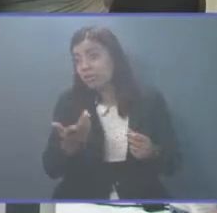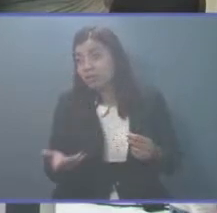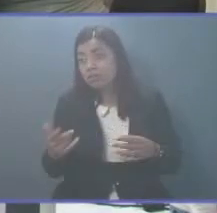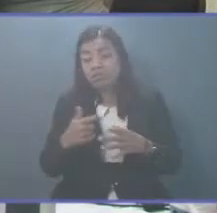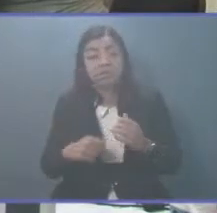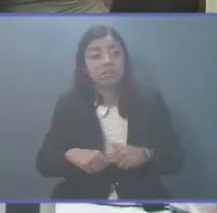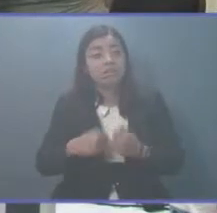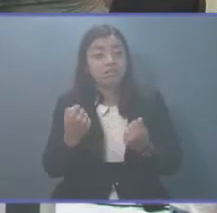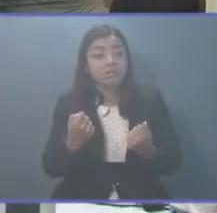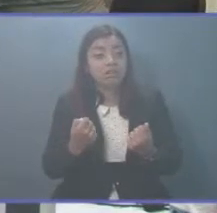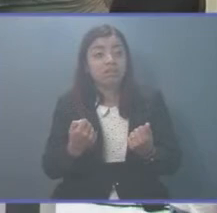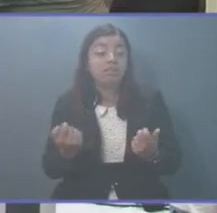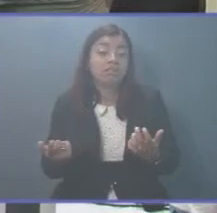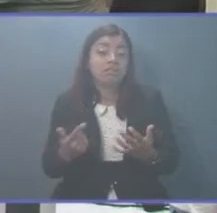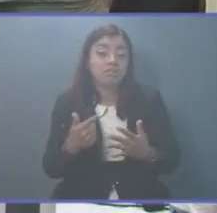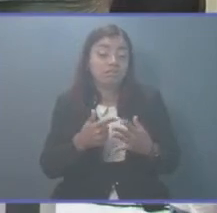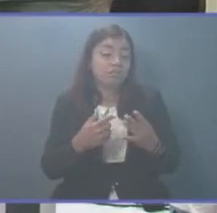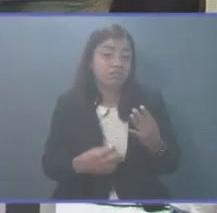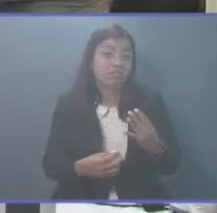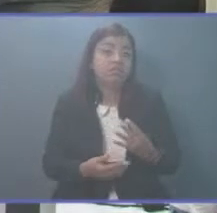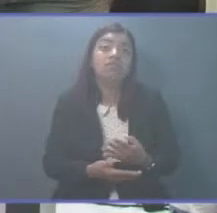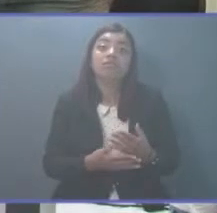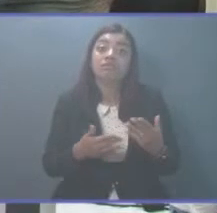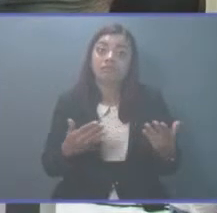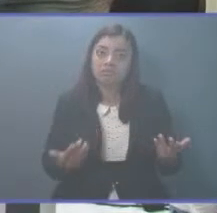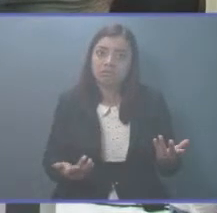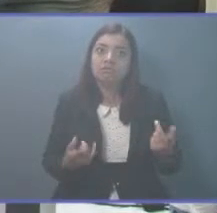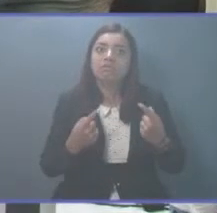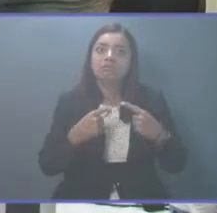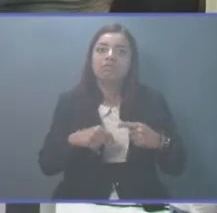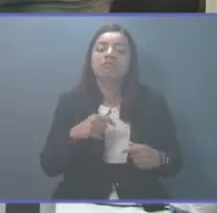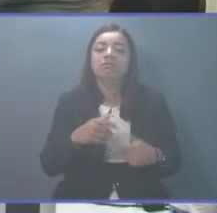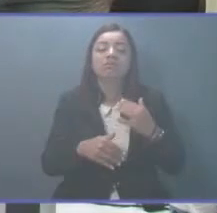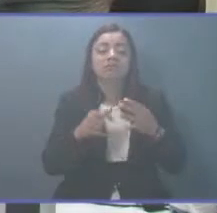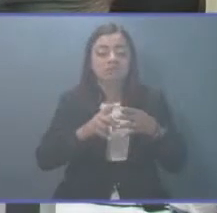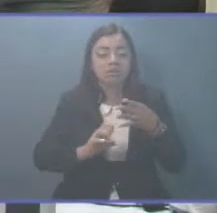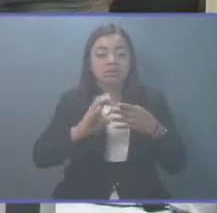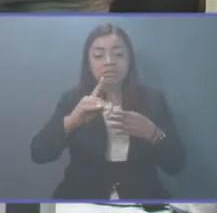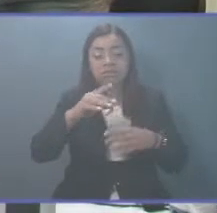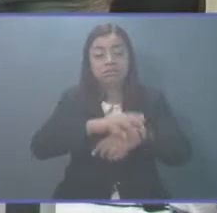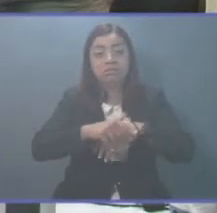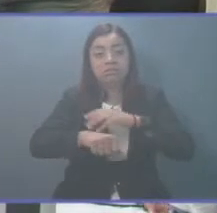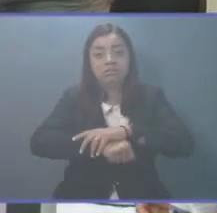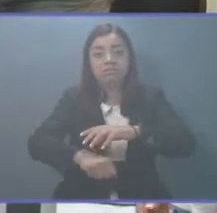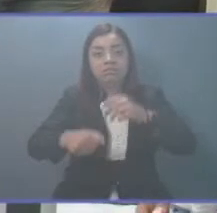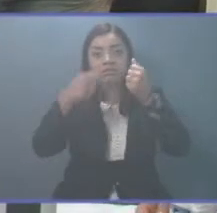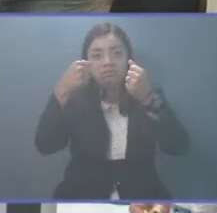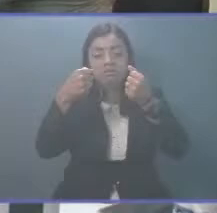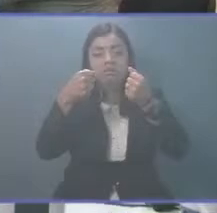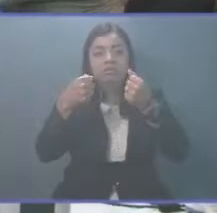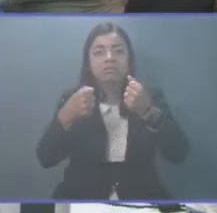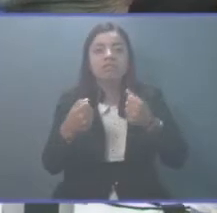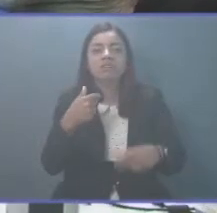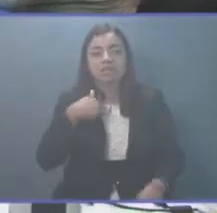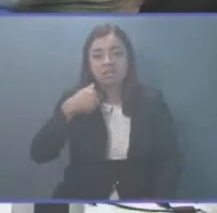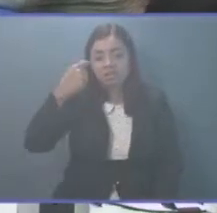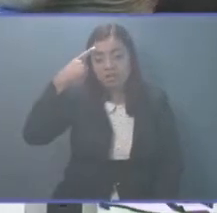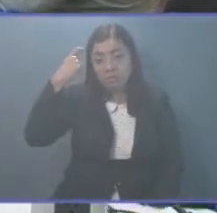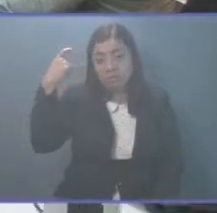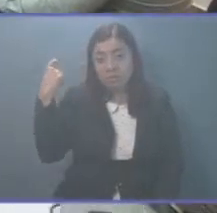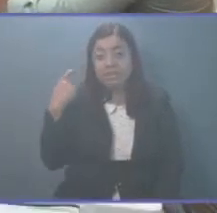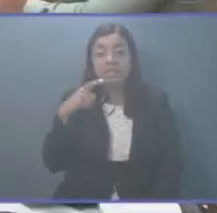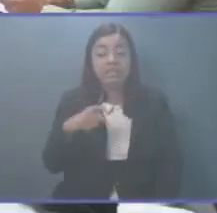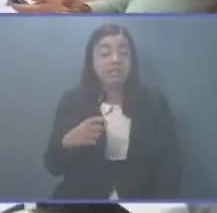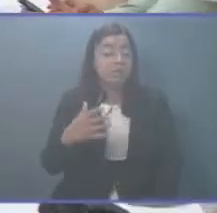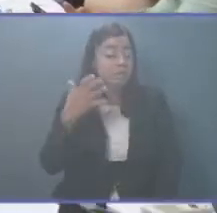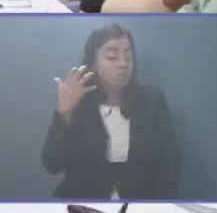no por tráfico ilegal de personas. Pero cuando ya existía en el Código Penal la nueva figura, yo recuerdo que muchos de los casos se